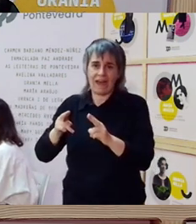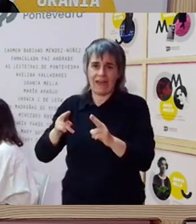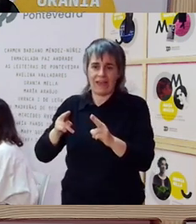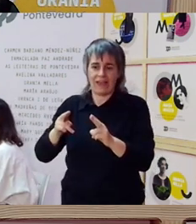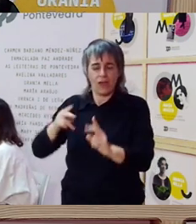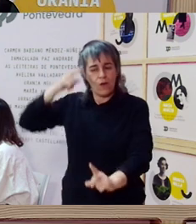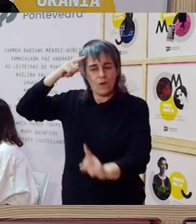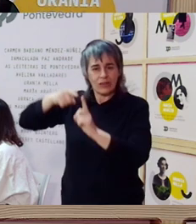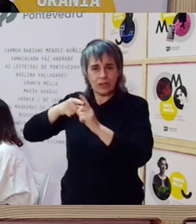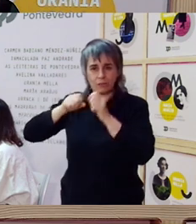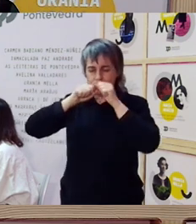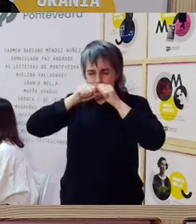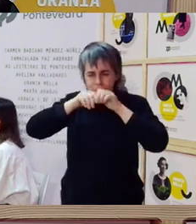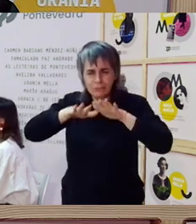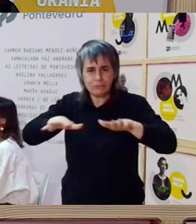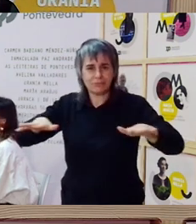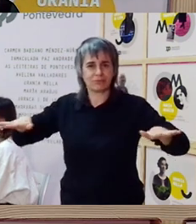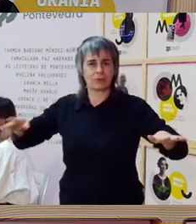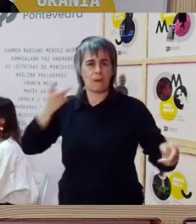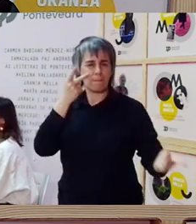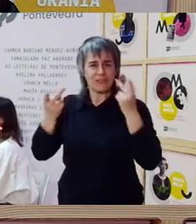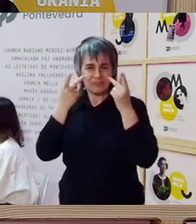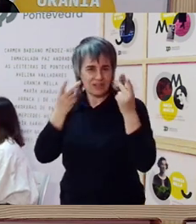a visibilidade que merece.